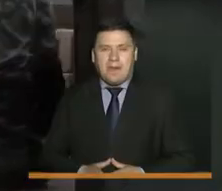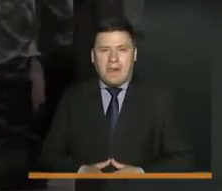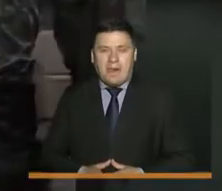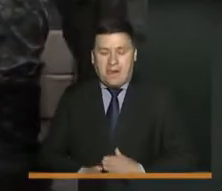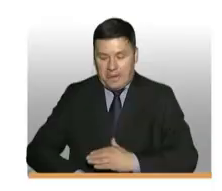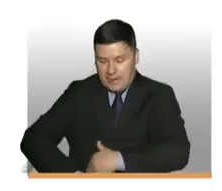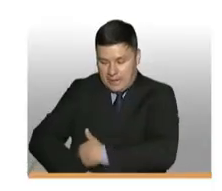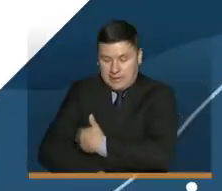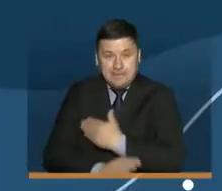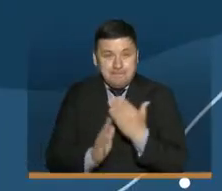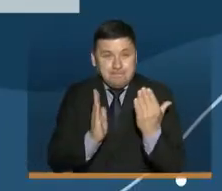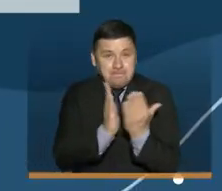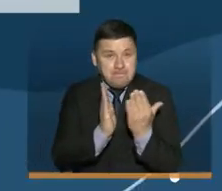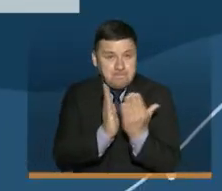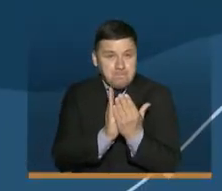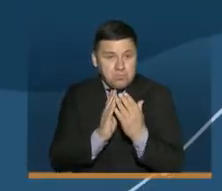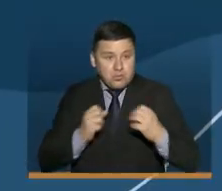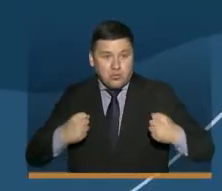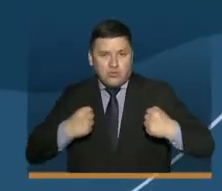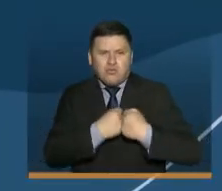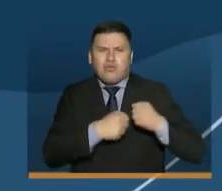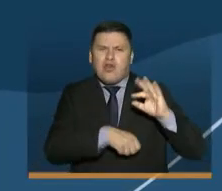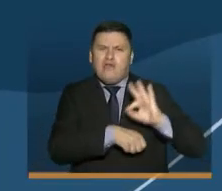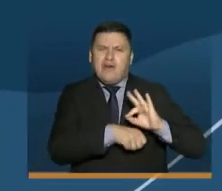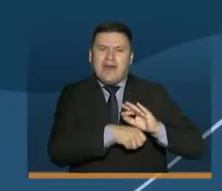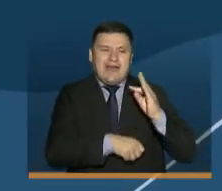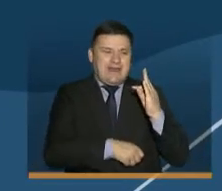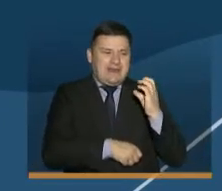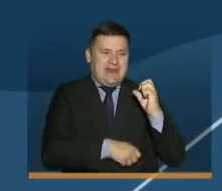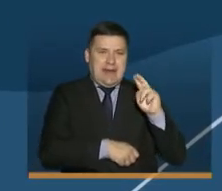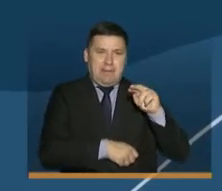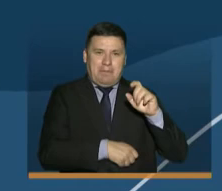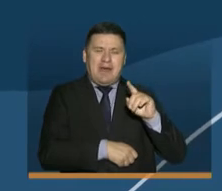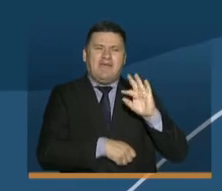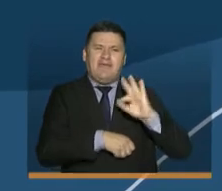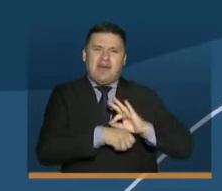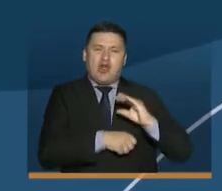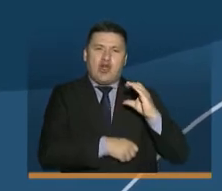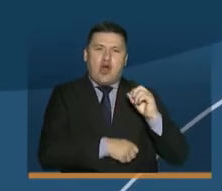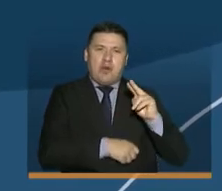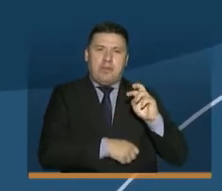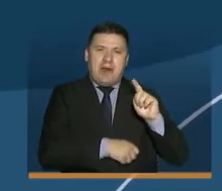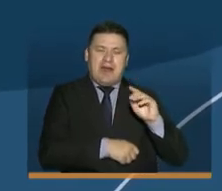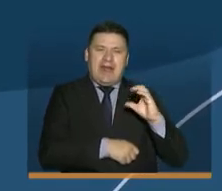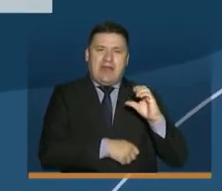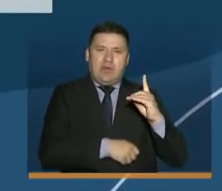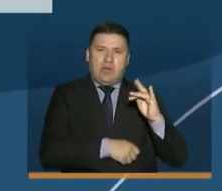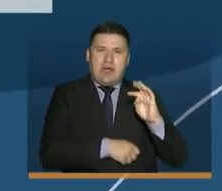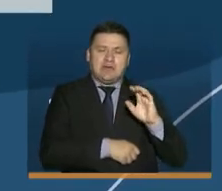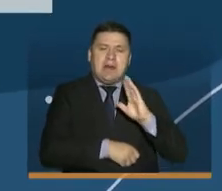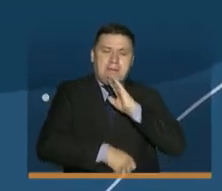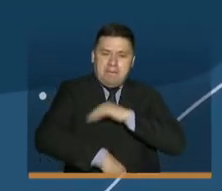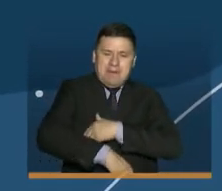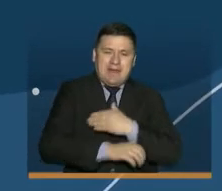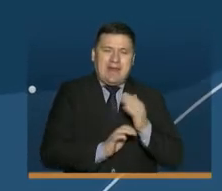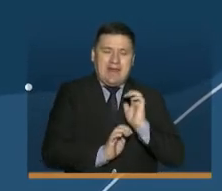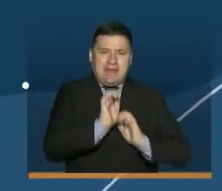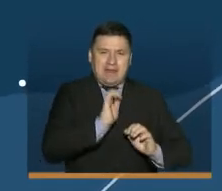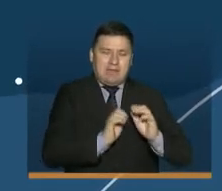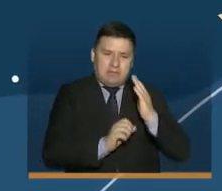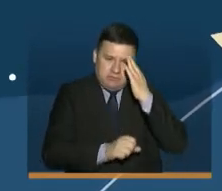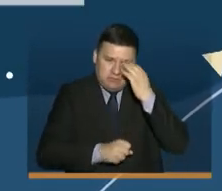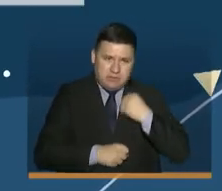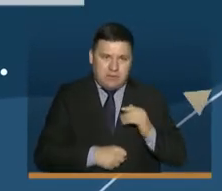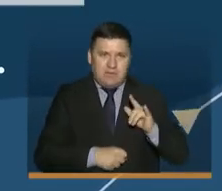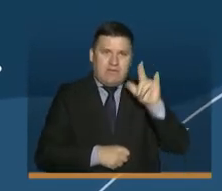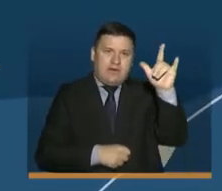El Ministerio de Educación, en alianza con Fundación Terpel, Fundación Carvajal, Corpo Educación, el Ministerio de Defensa, la Fuerza